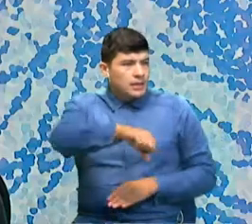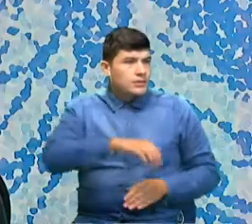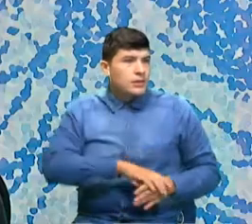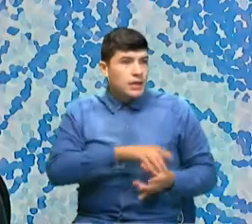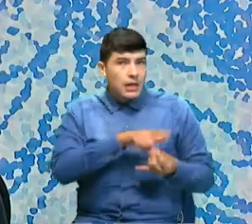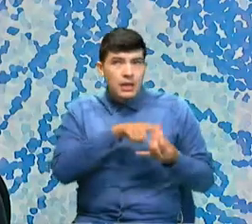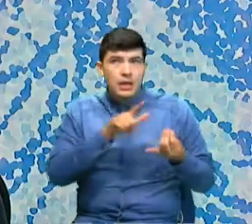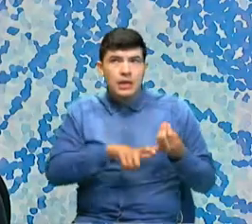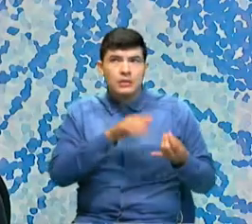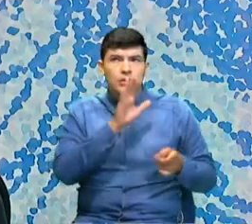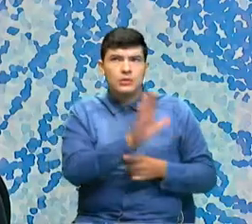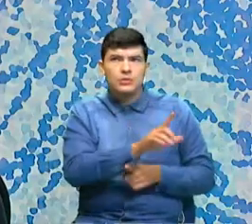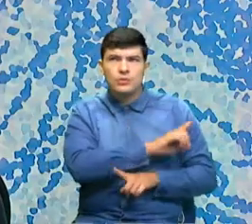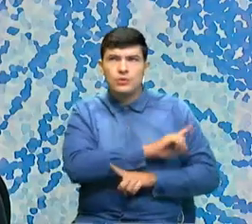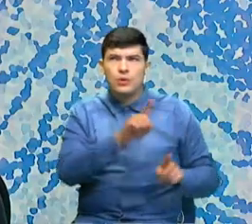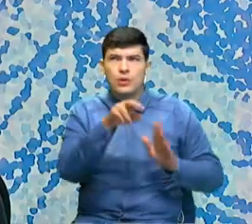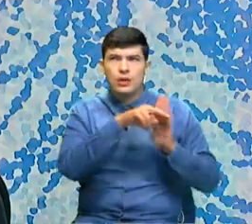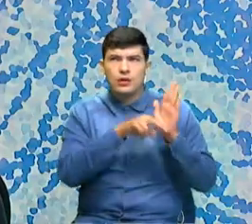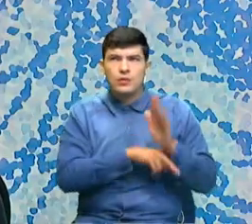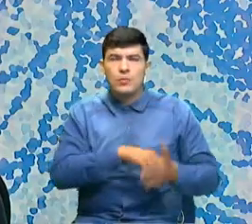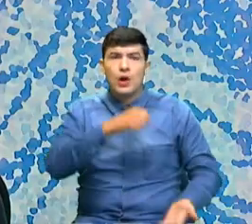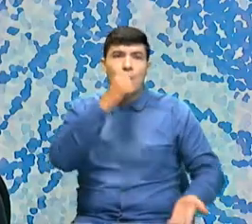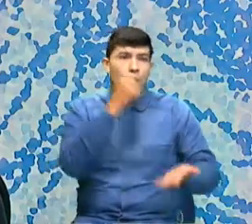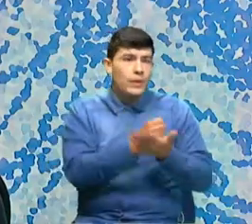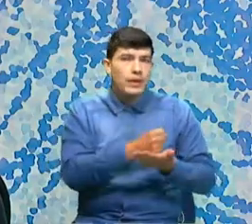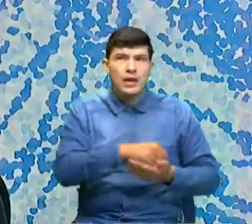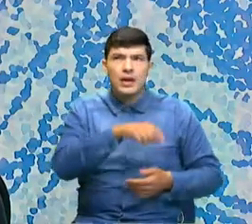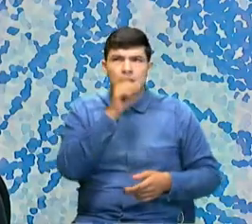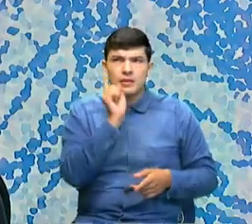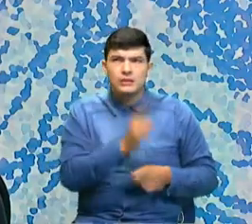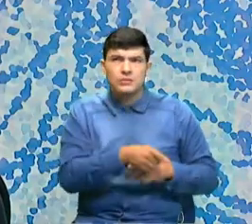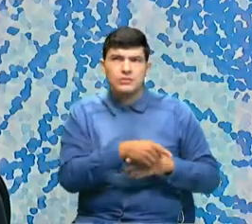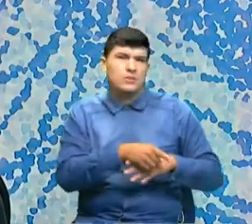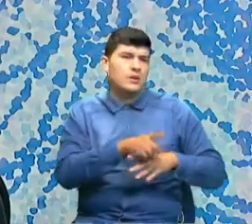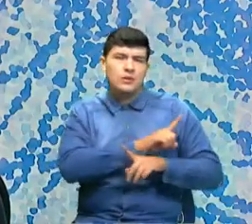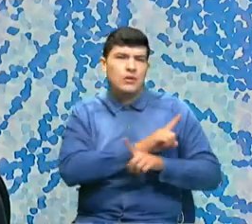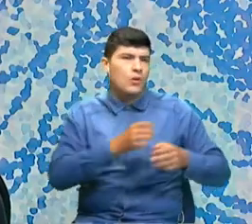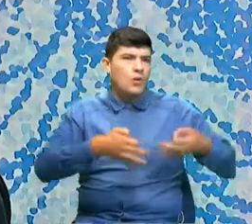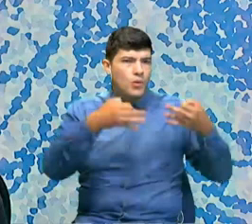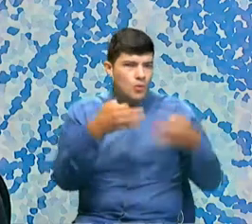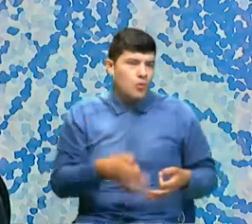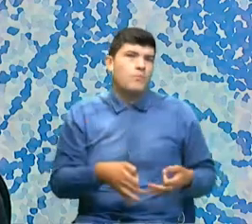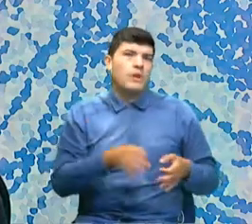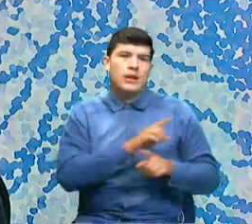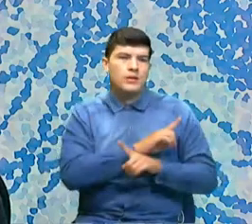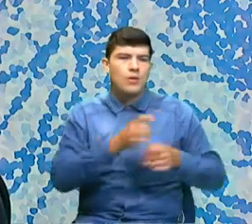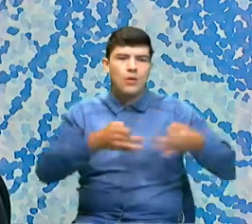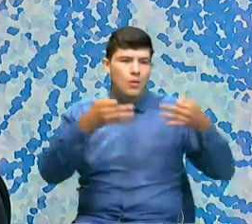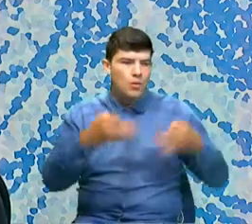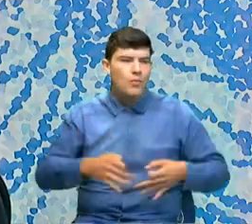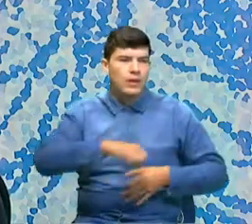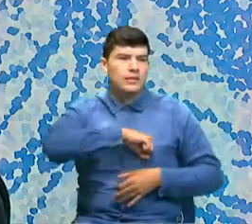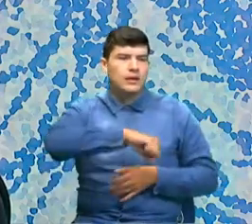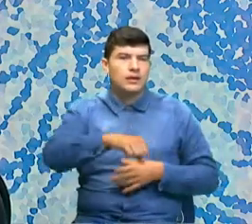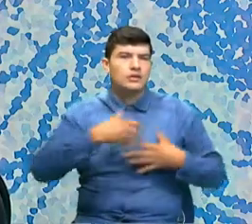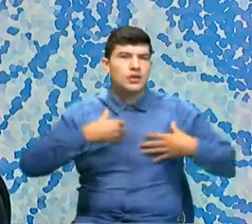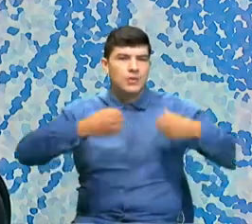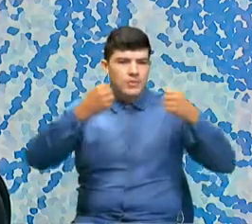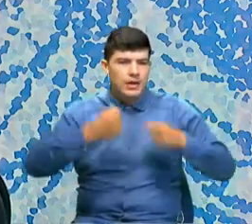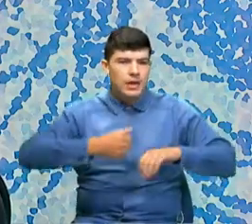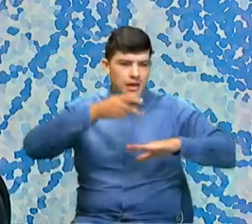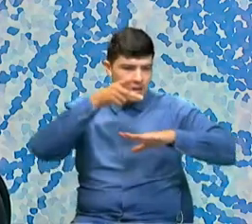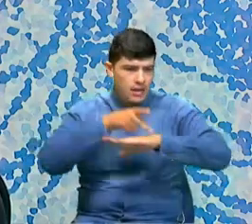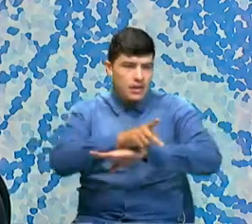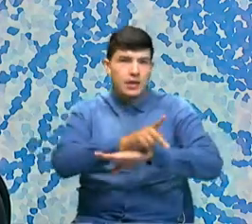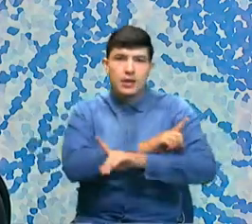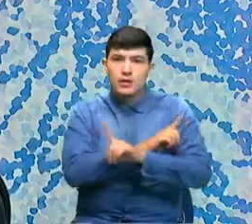En caso de que no esté reglamentado, obligatoriamente se le está generando una violación expresa al derecho a la propiedad,